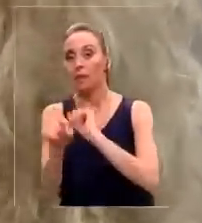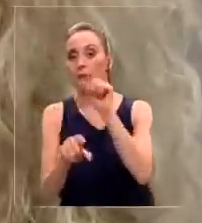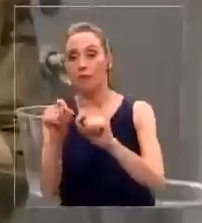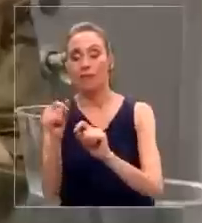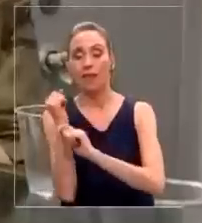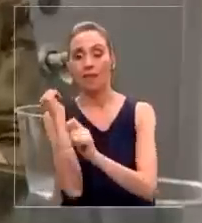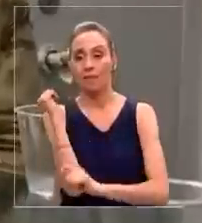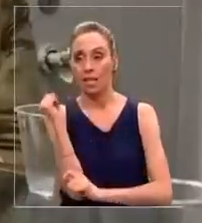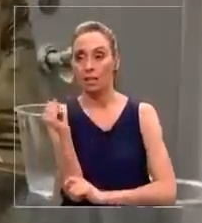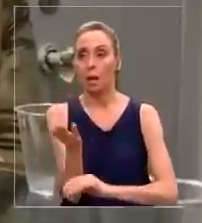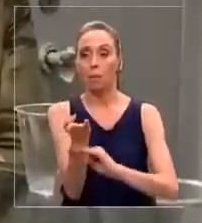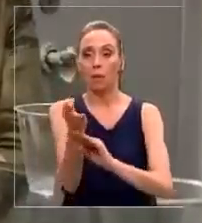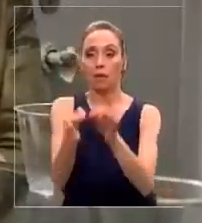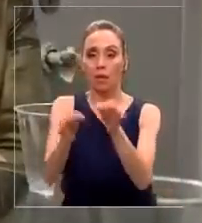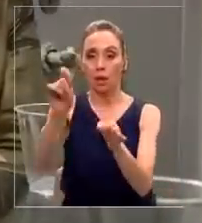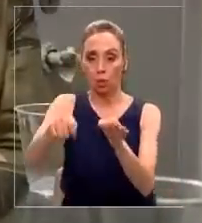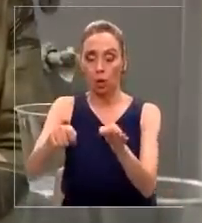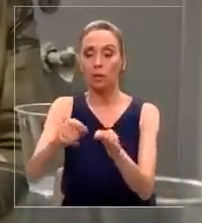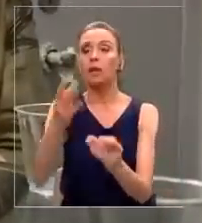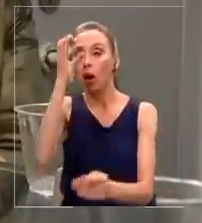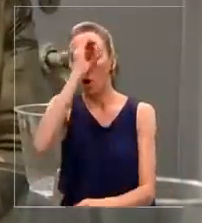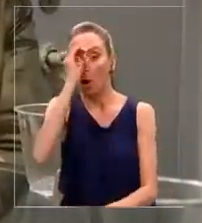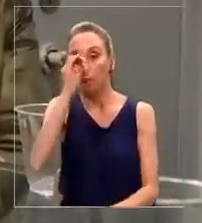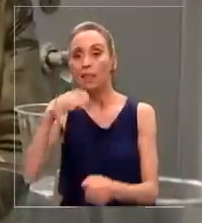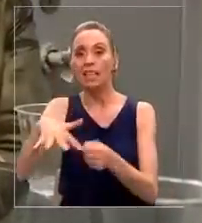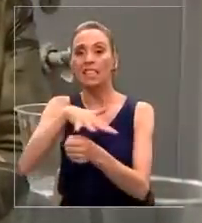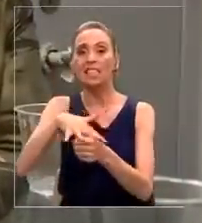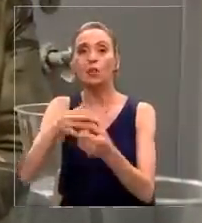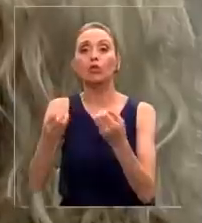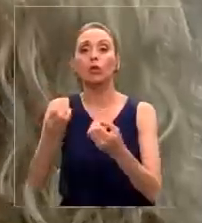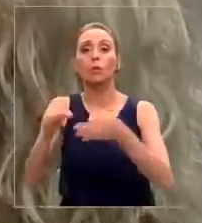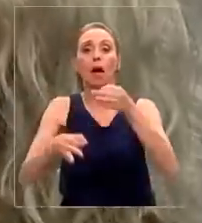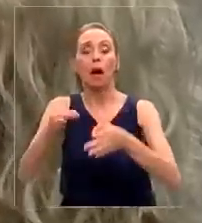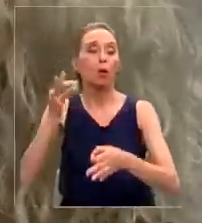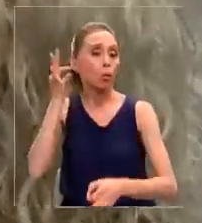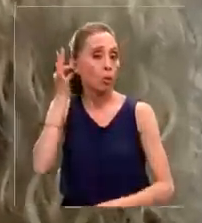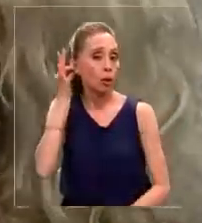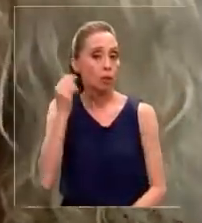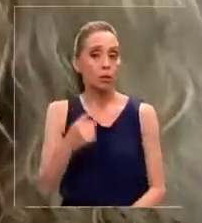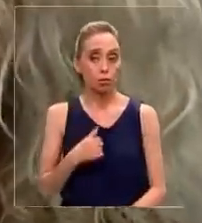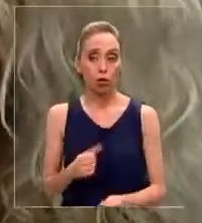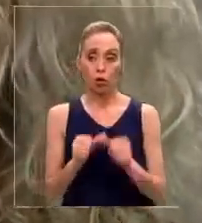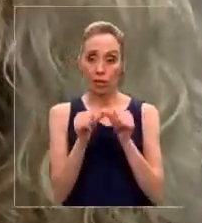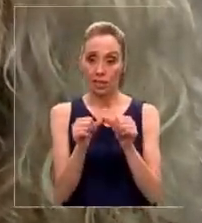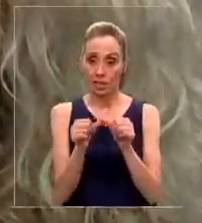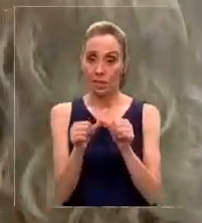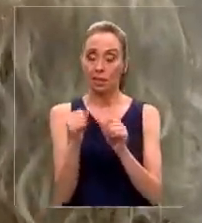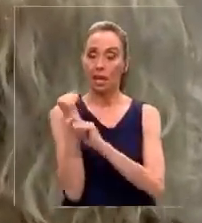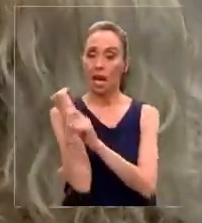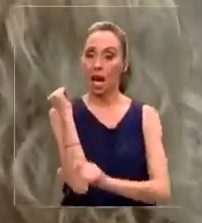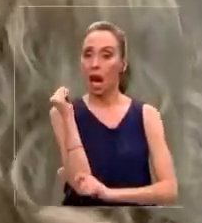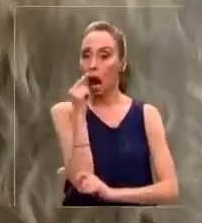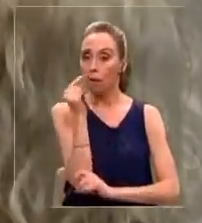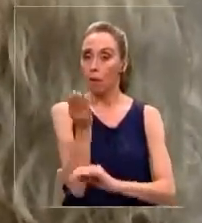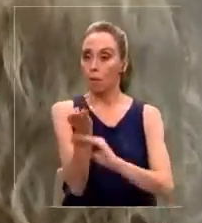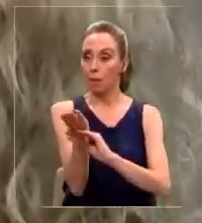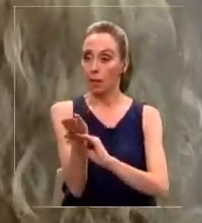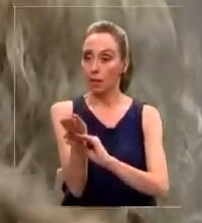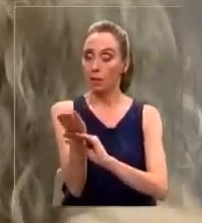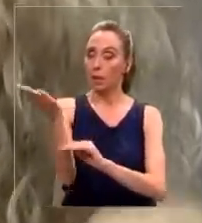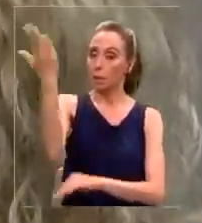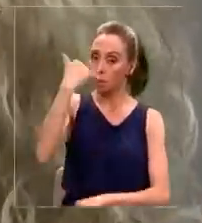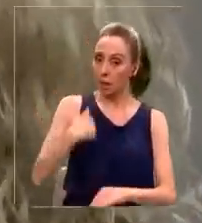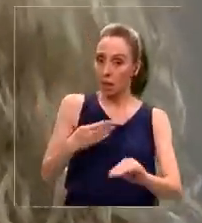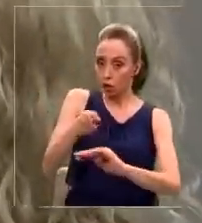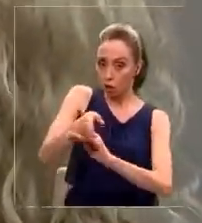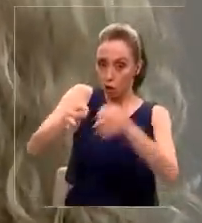defensa, quien pidió a un tribunal que se pronuncie sobre su situación judicial. Yo insistí para que mi abogado pidiera que me llamaran a